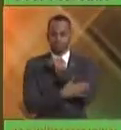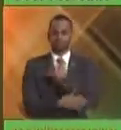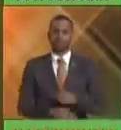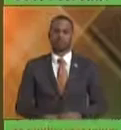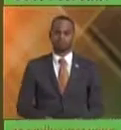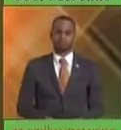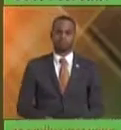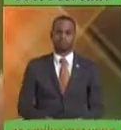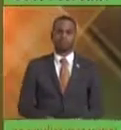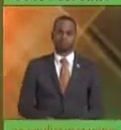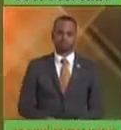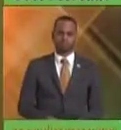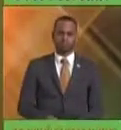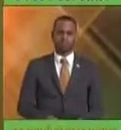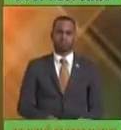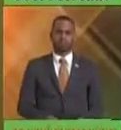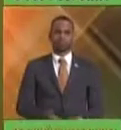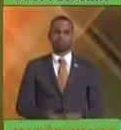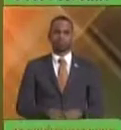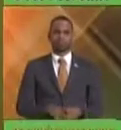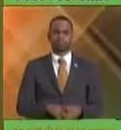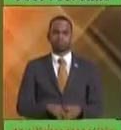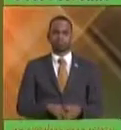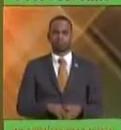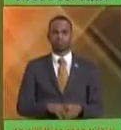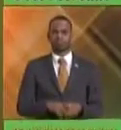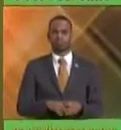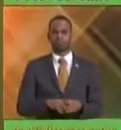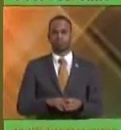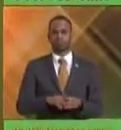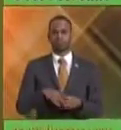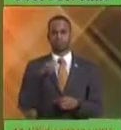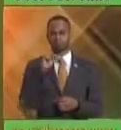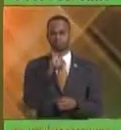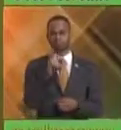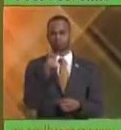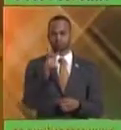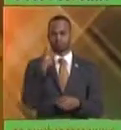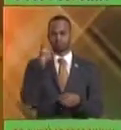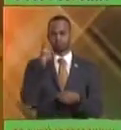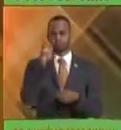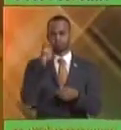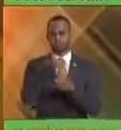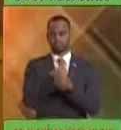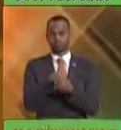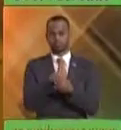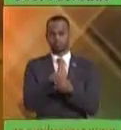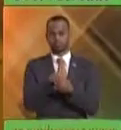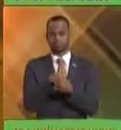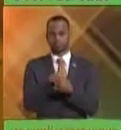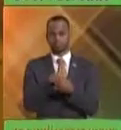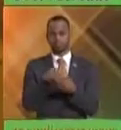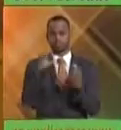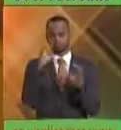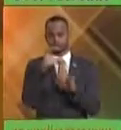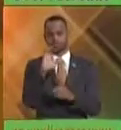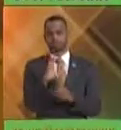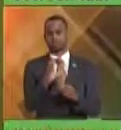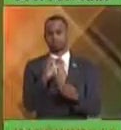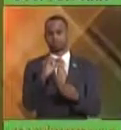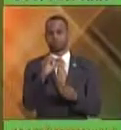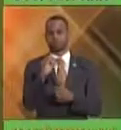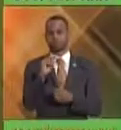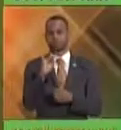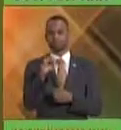gráficamente el sello como en la página web está la página no lo han buscado en la